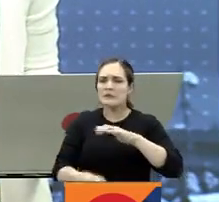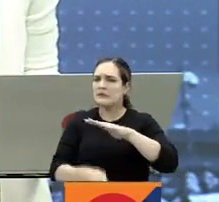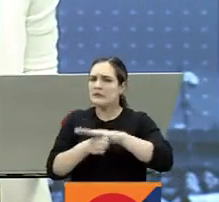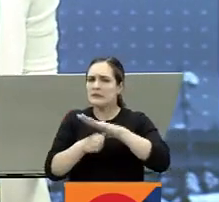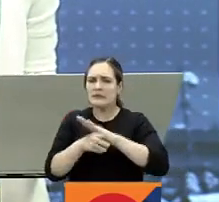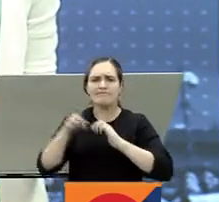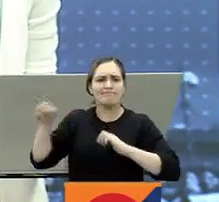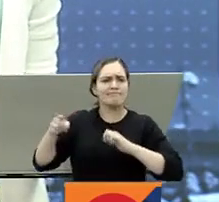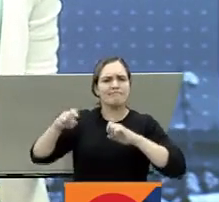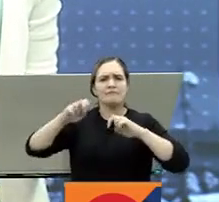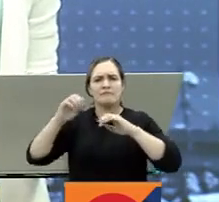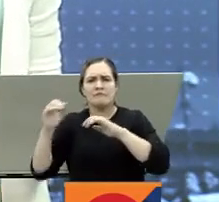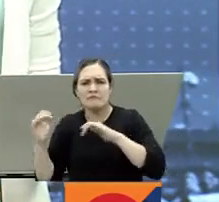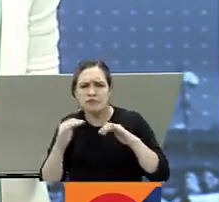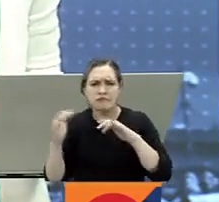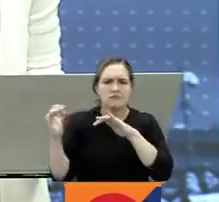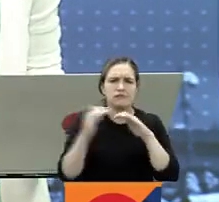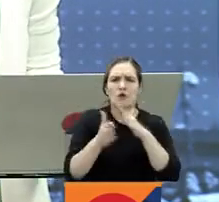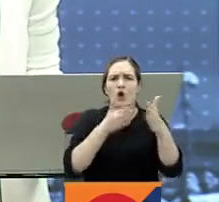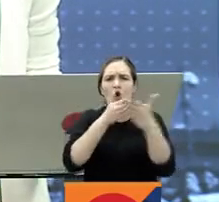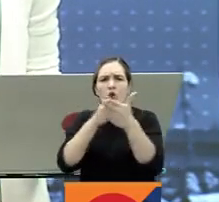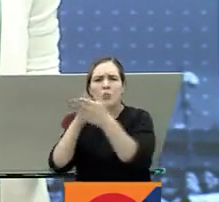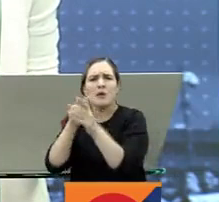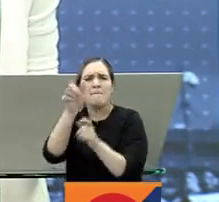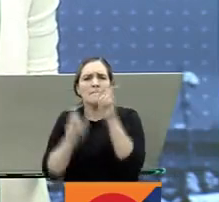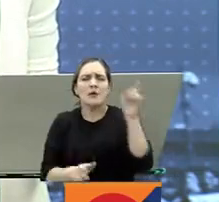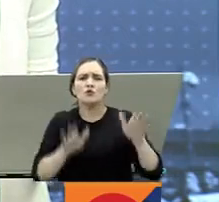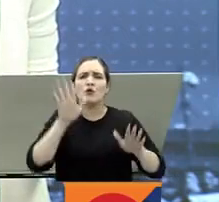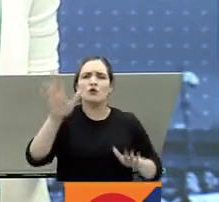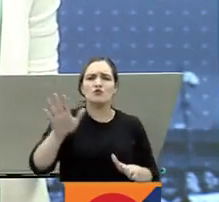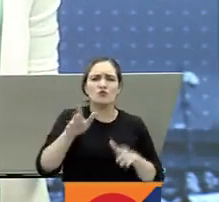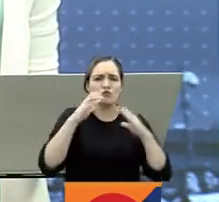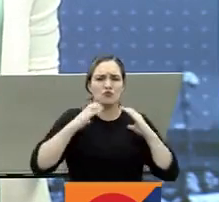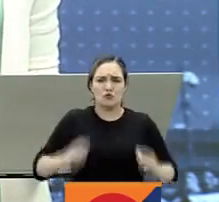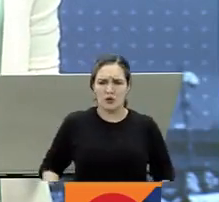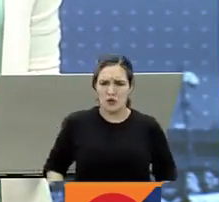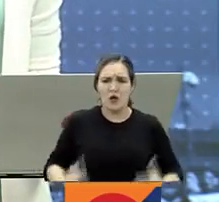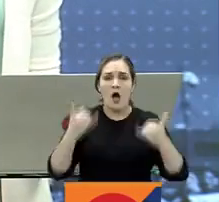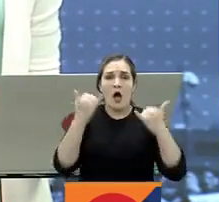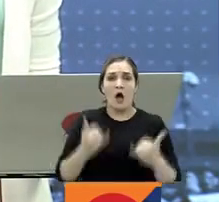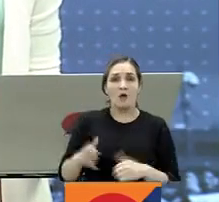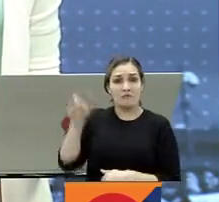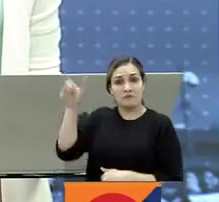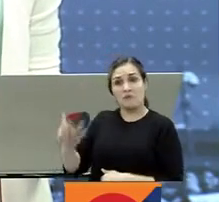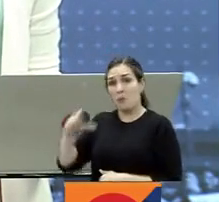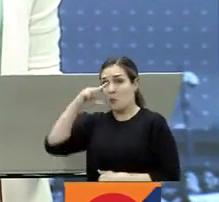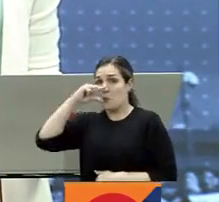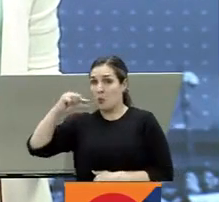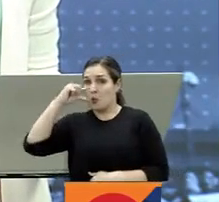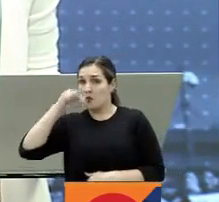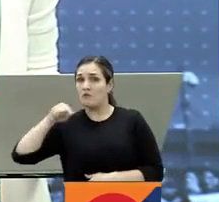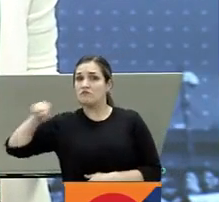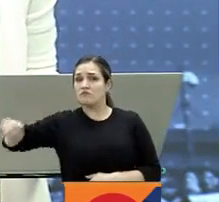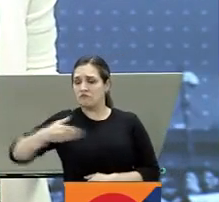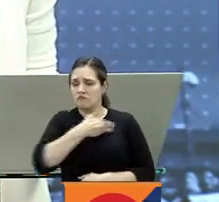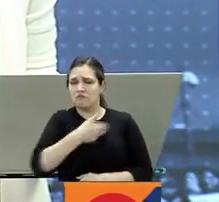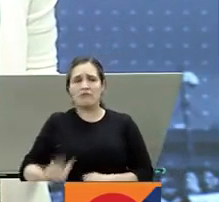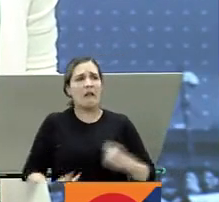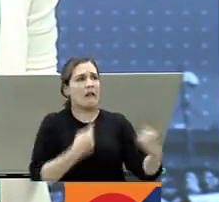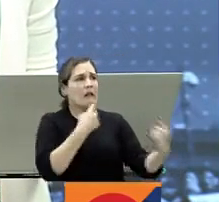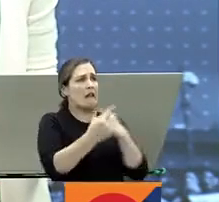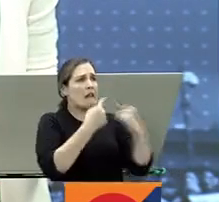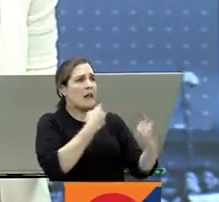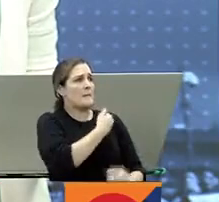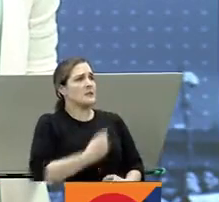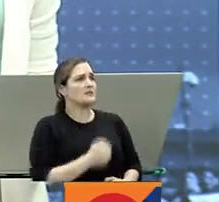intensificación de ataques contra la población civil. Rusia sigue firme en su ofensiva. Vladimir Putin conversó con varios mandatarios confirmándoles